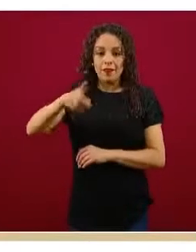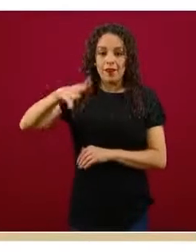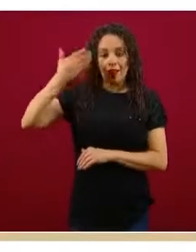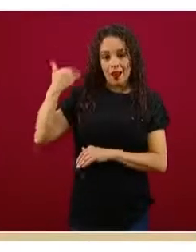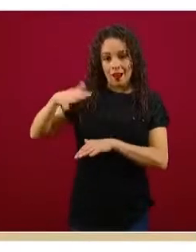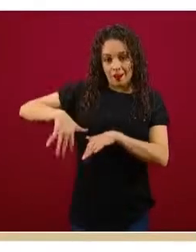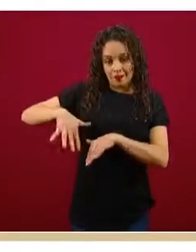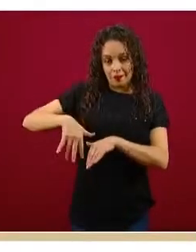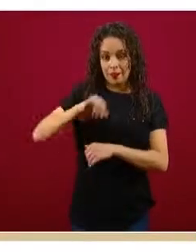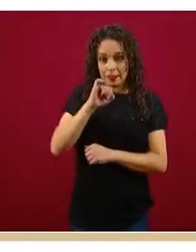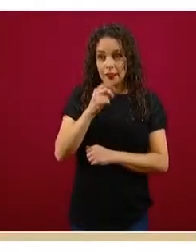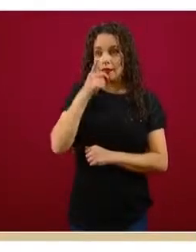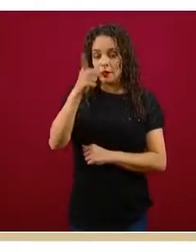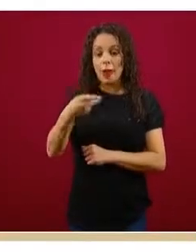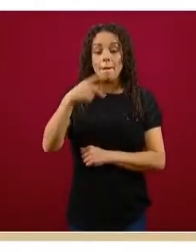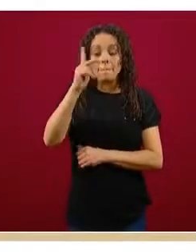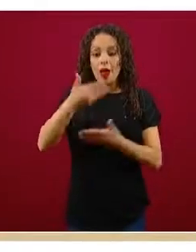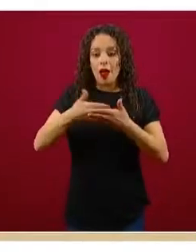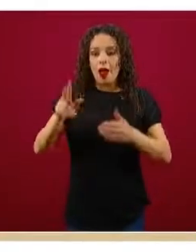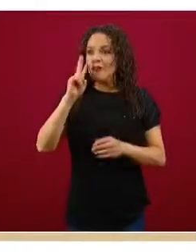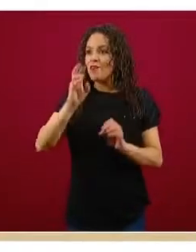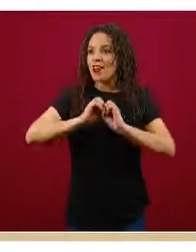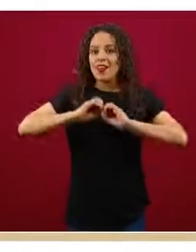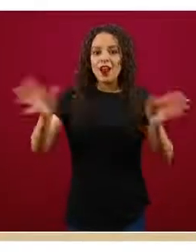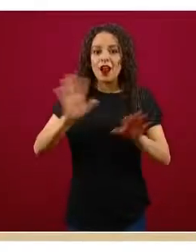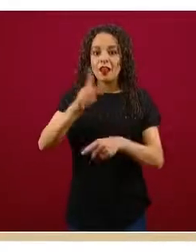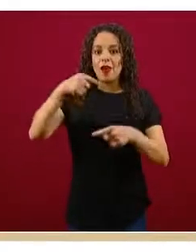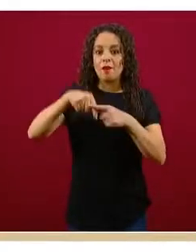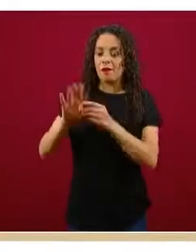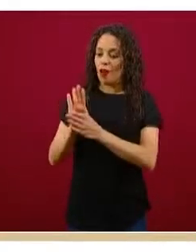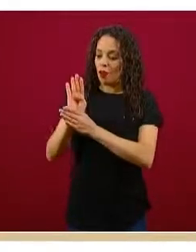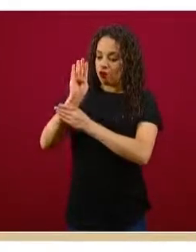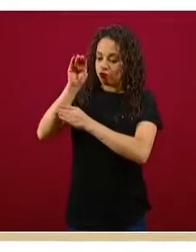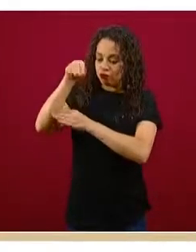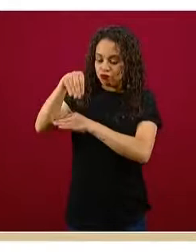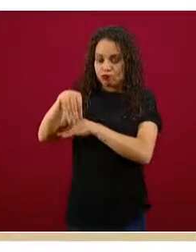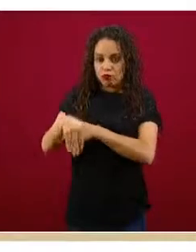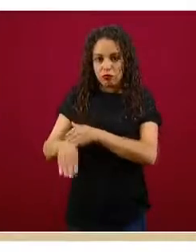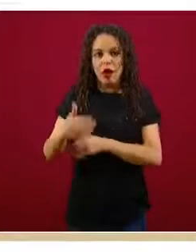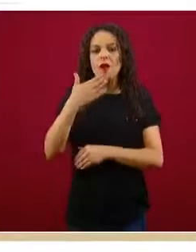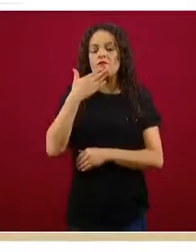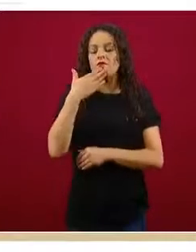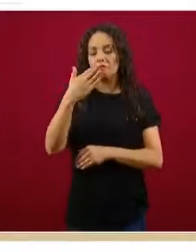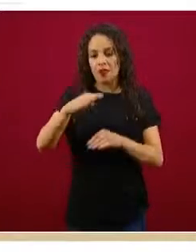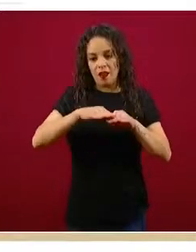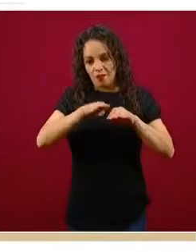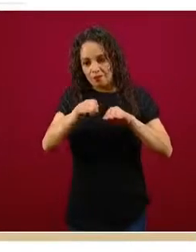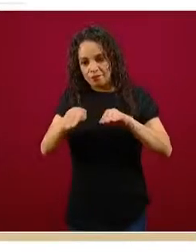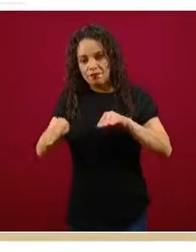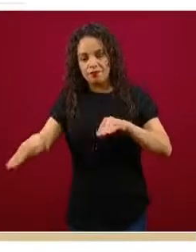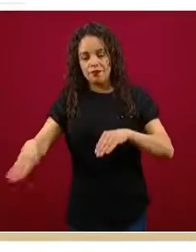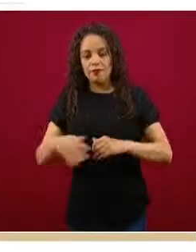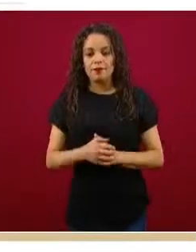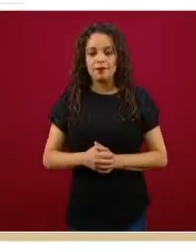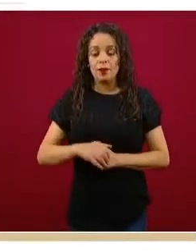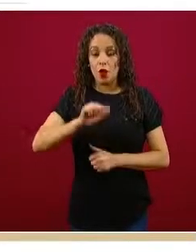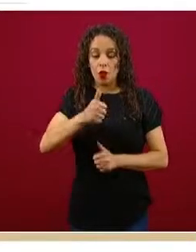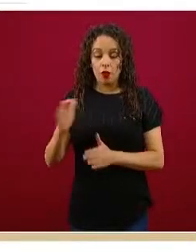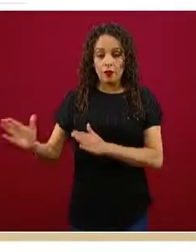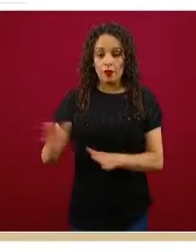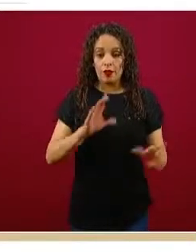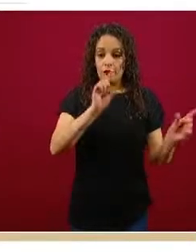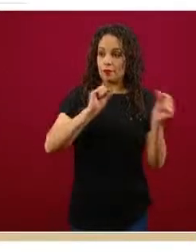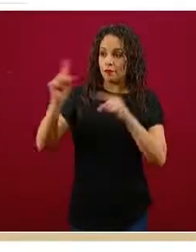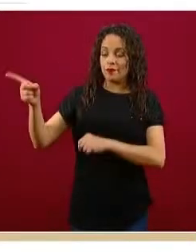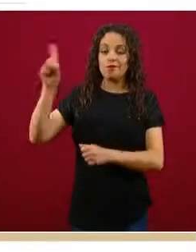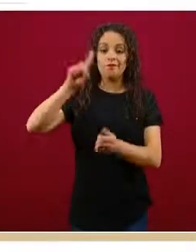una clara tendencia hacia abajo, está dentro de los intervalos de la predicción. La siguiente. Lejos en términos de